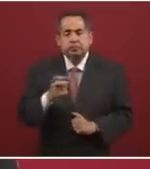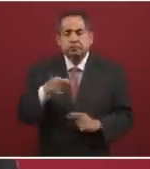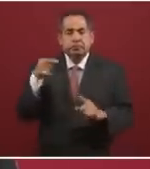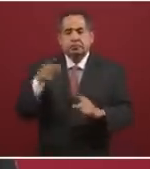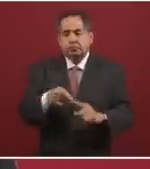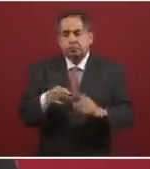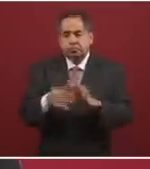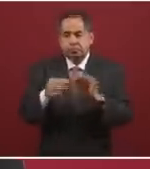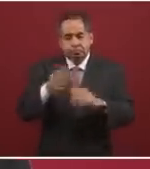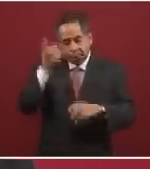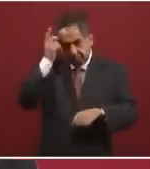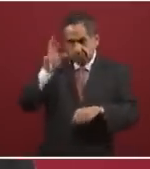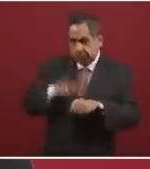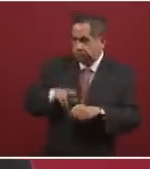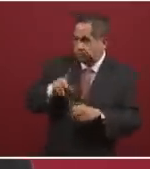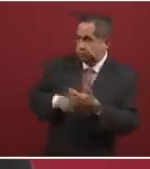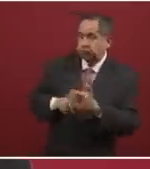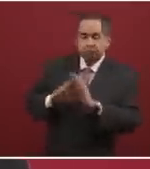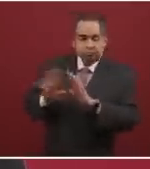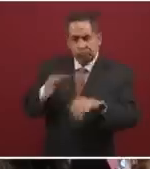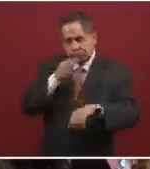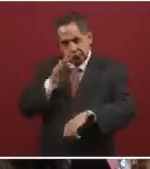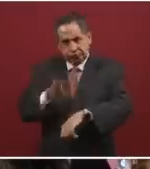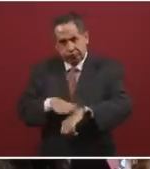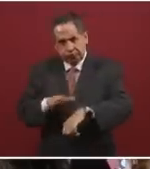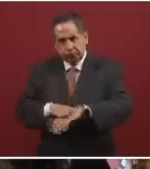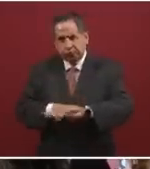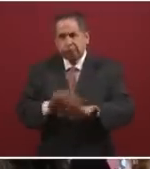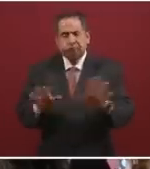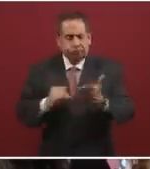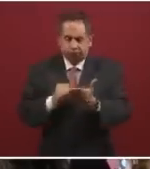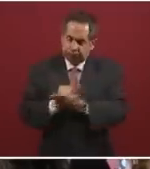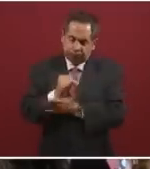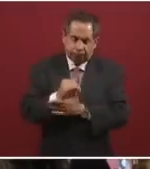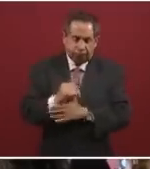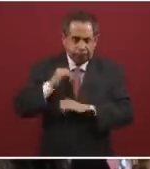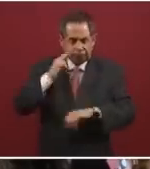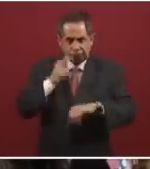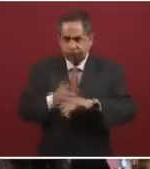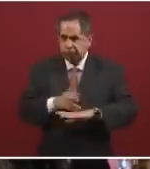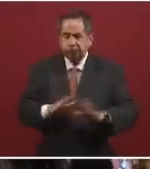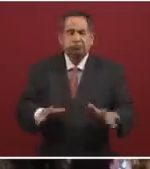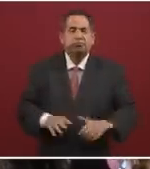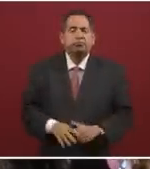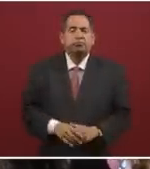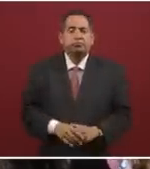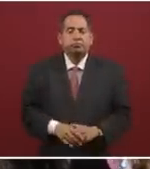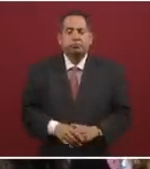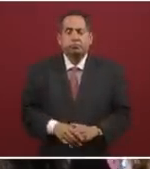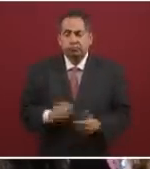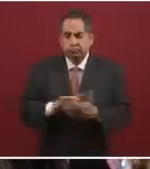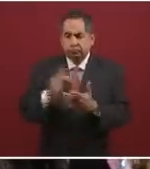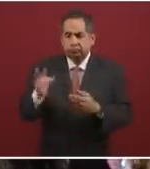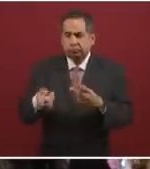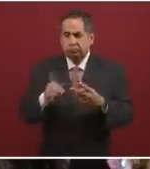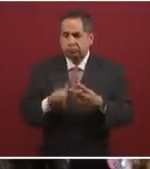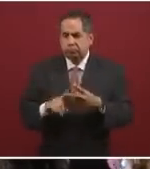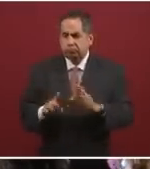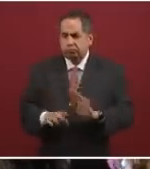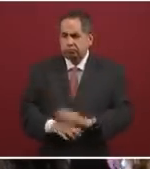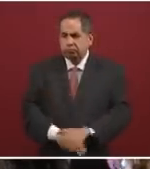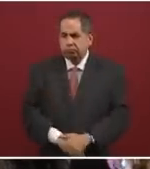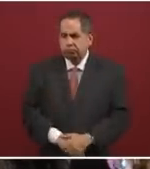correspondientes. El director de Pemex ya tomó cartas en el asunto. Muchas gracias. ¿Y la otra? ¿Quieres decir